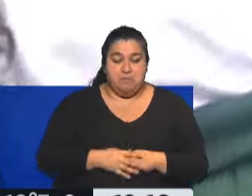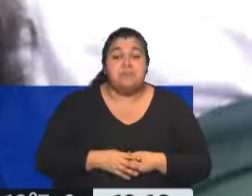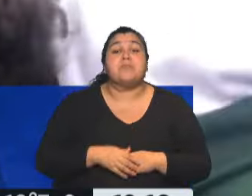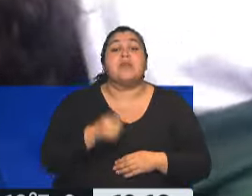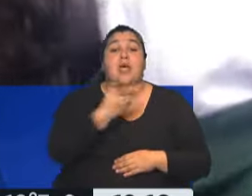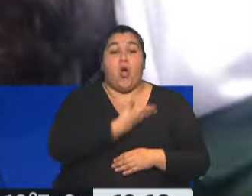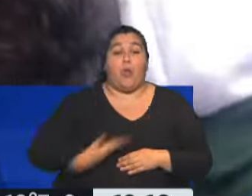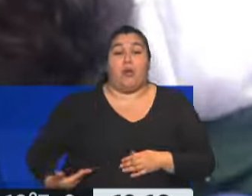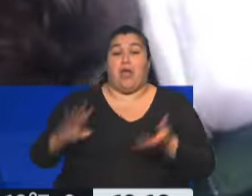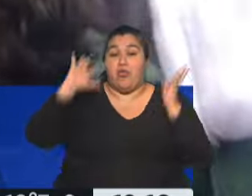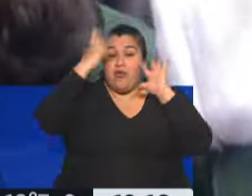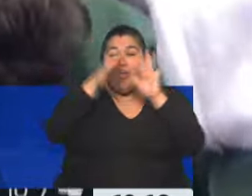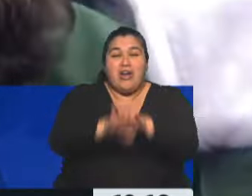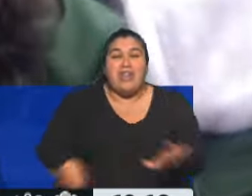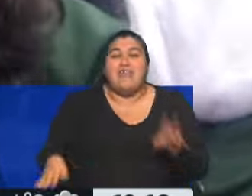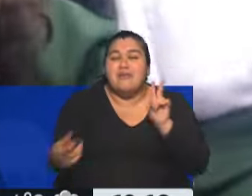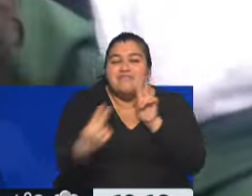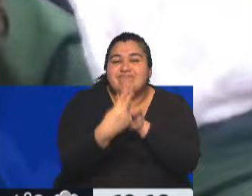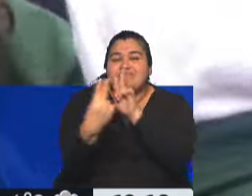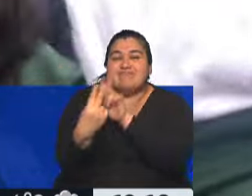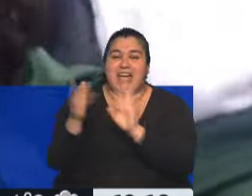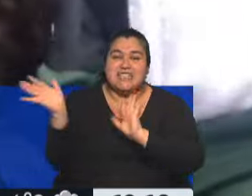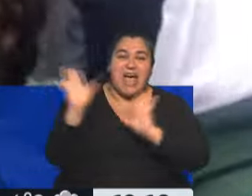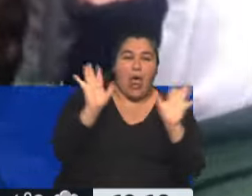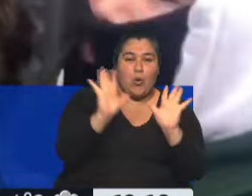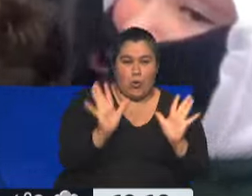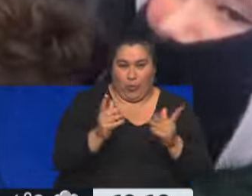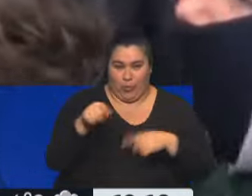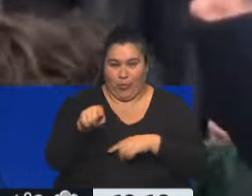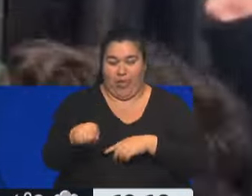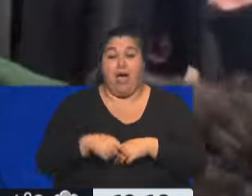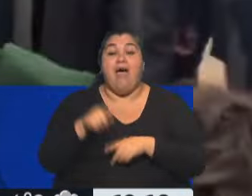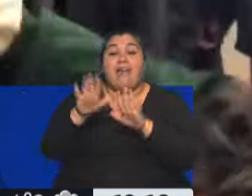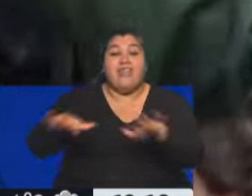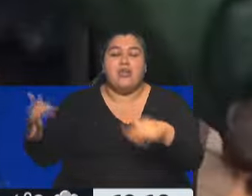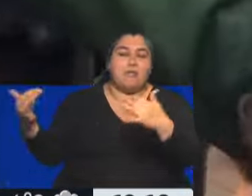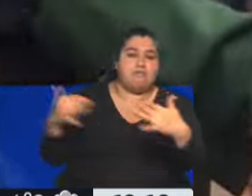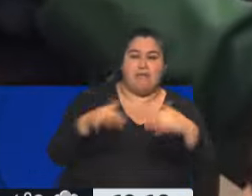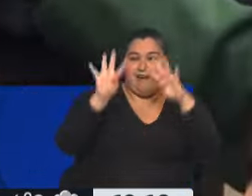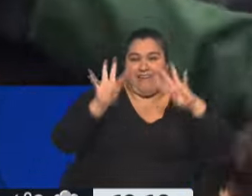saludando a los pibes y las pibas que se arrimaron justamente hasta la reja de la Casa de Gobierno.